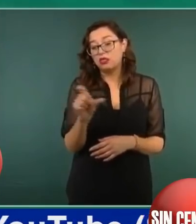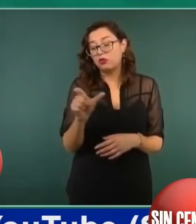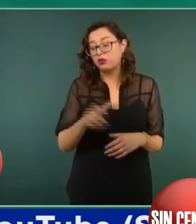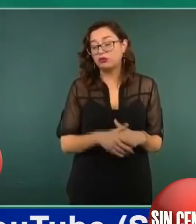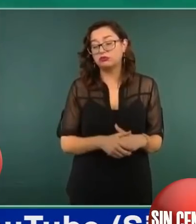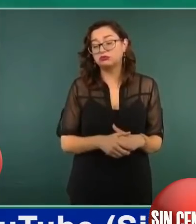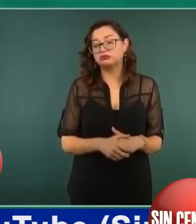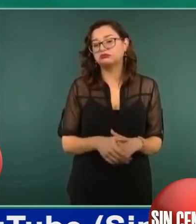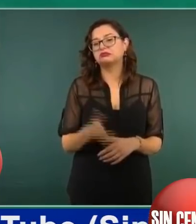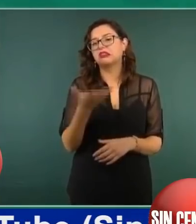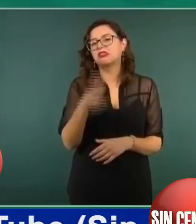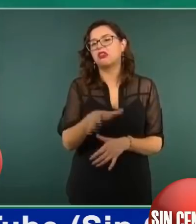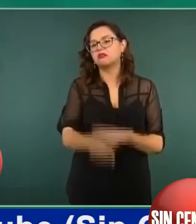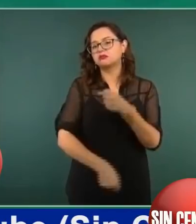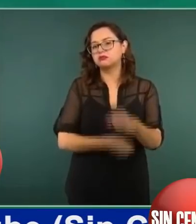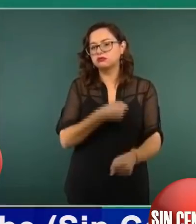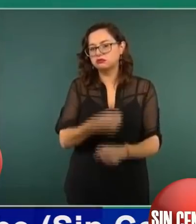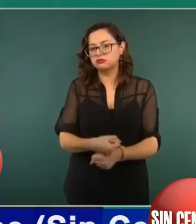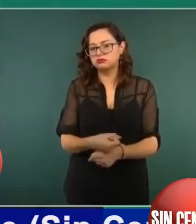gobernaron